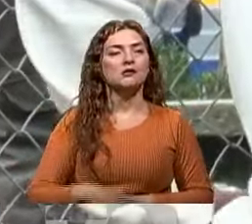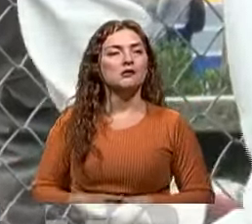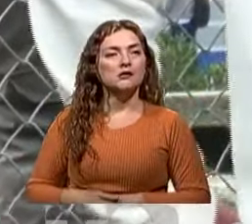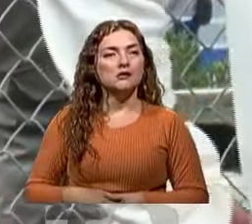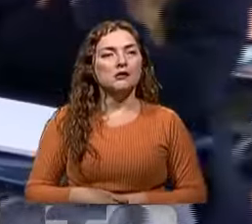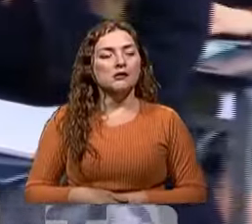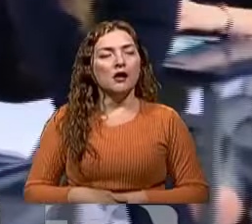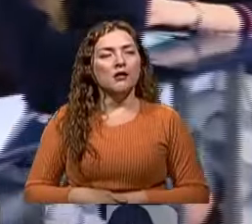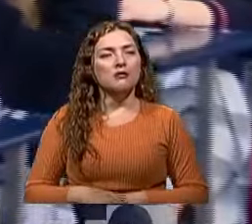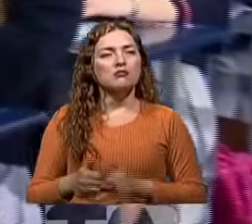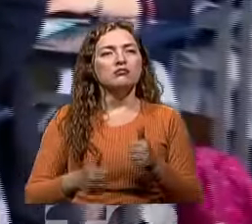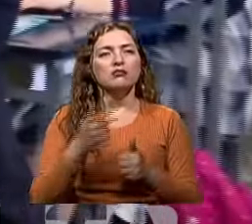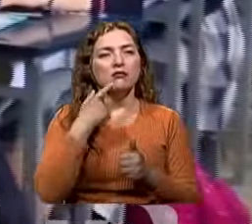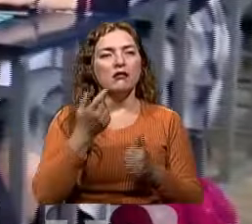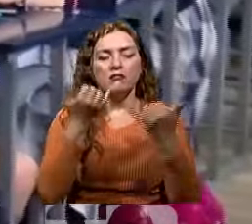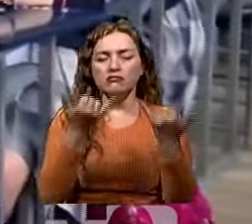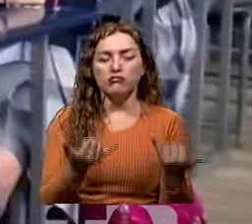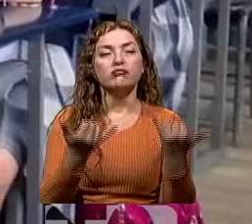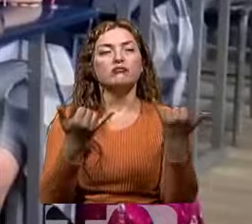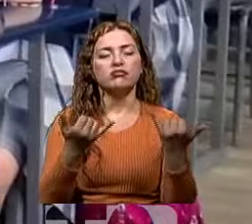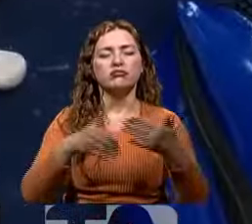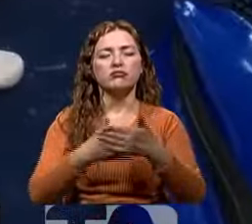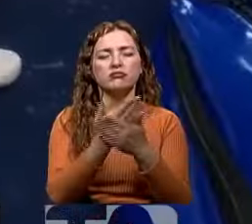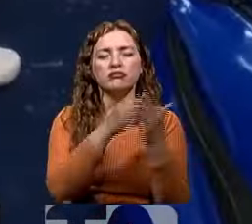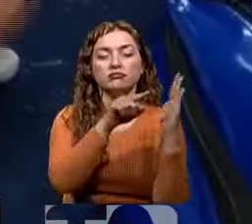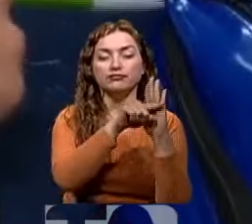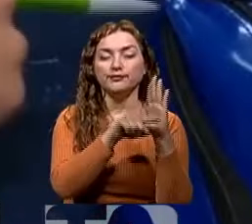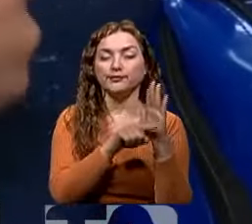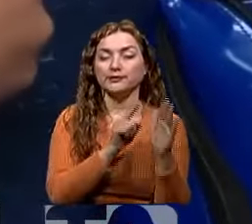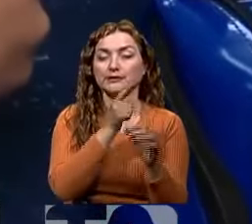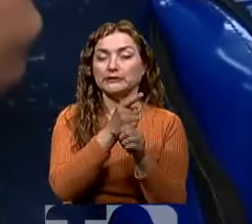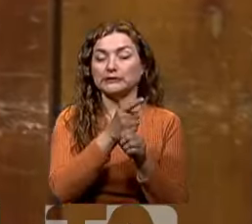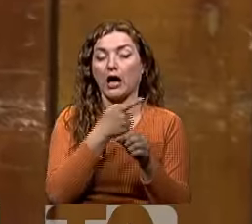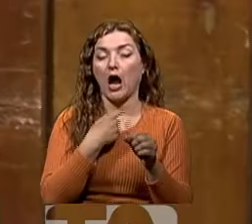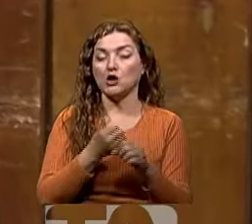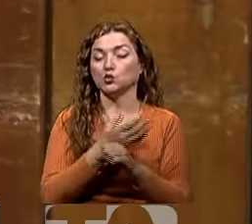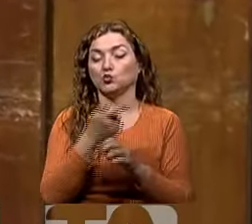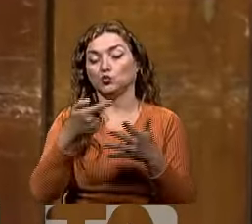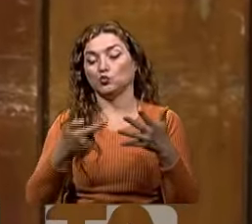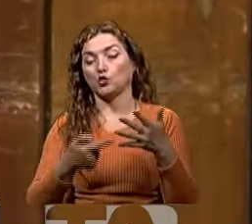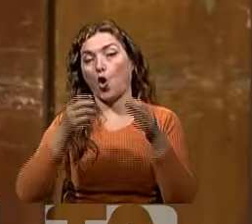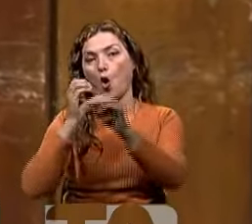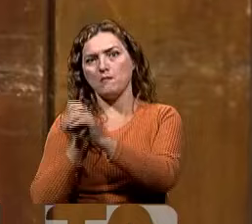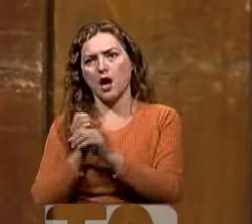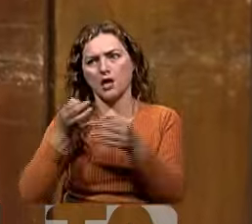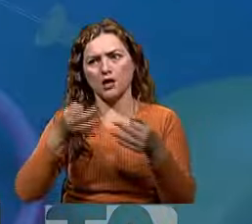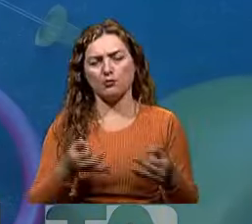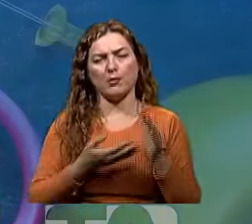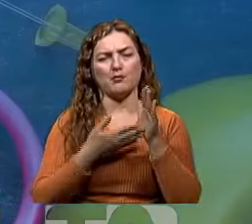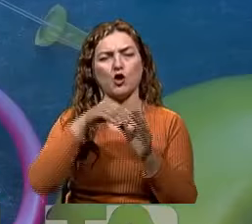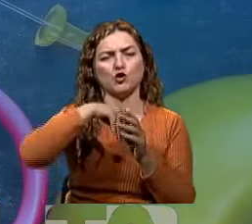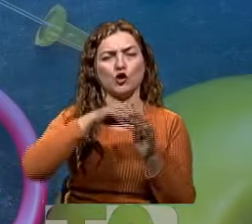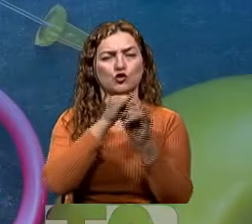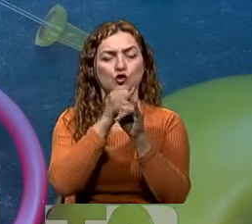2024-2025. Entre ello está que para este periodo se establecieron lineamientos que obligatoriamente deberán cumplirse. Por ejemplo, que en las